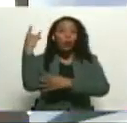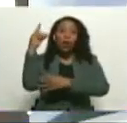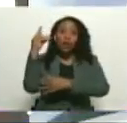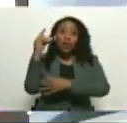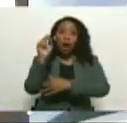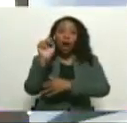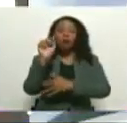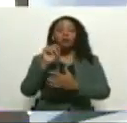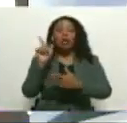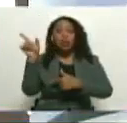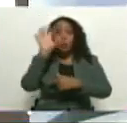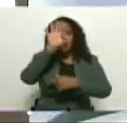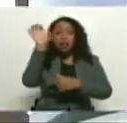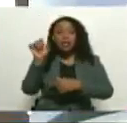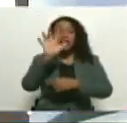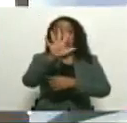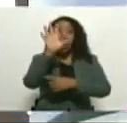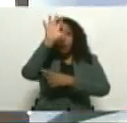Y Bolivia.